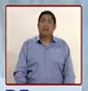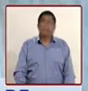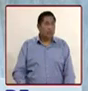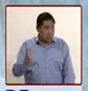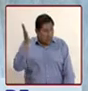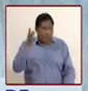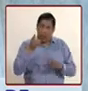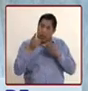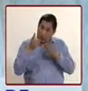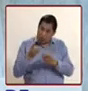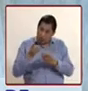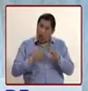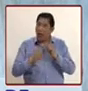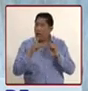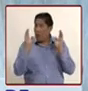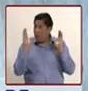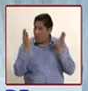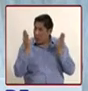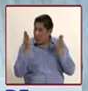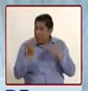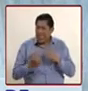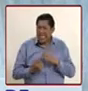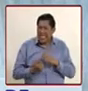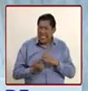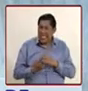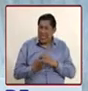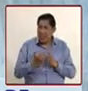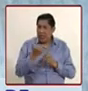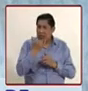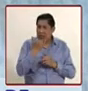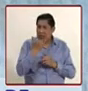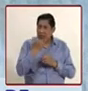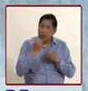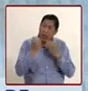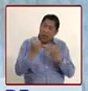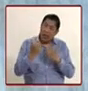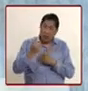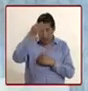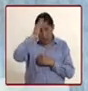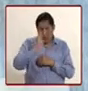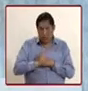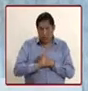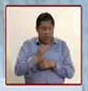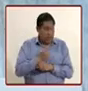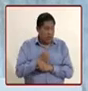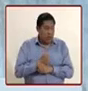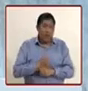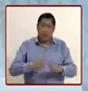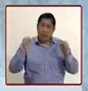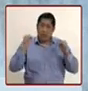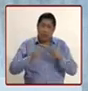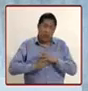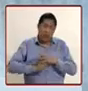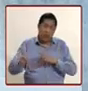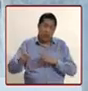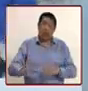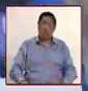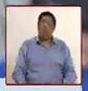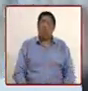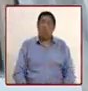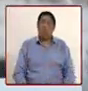La denuncia señala que algo similar estuvo a punto de suceder y él agradece a Dios por haberse salvado y escapar del